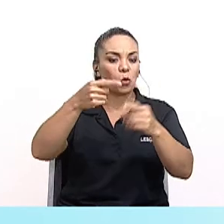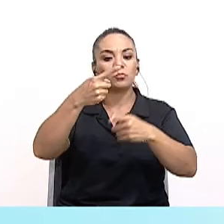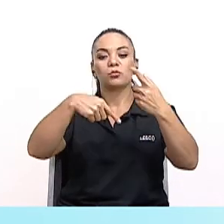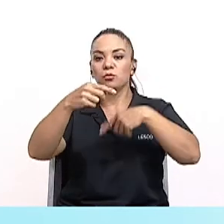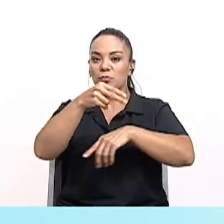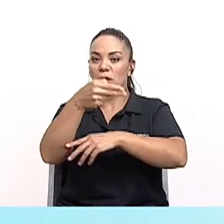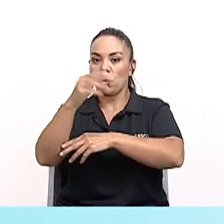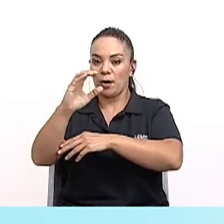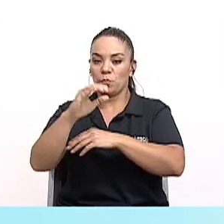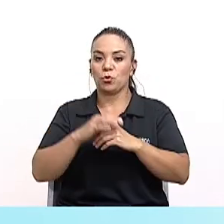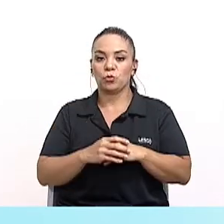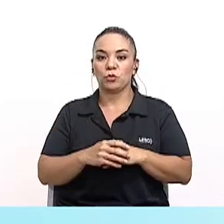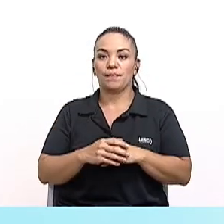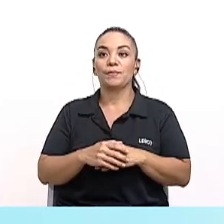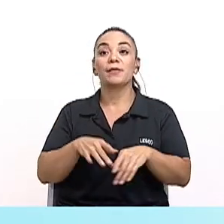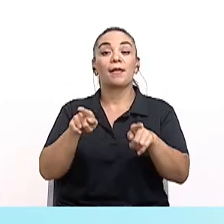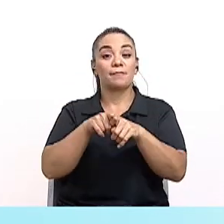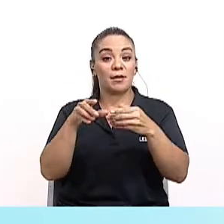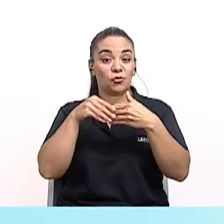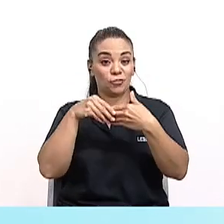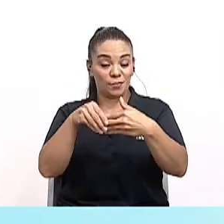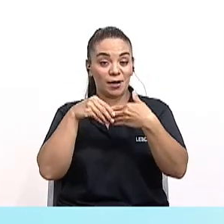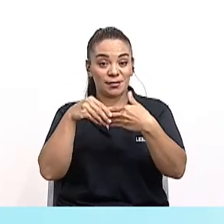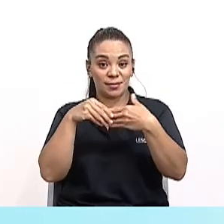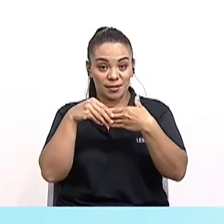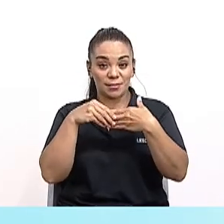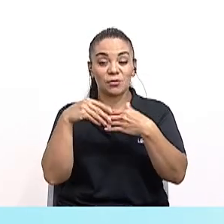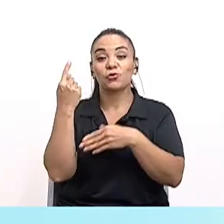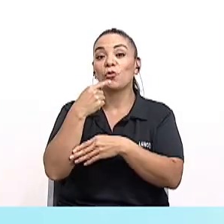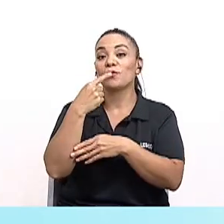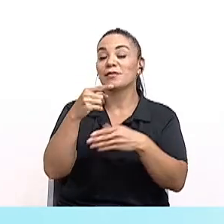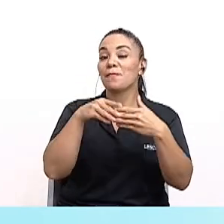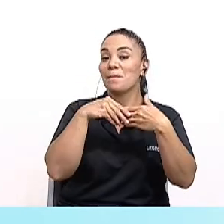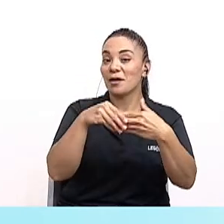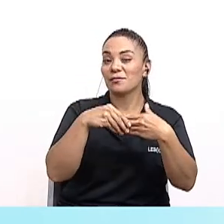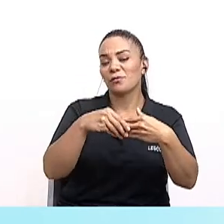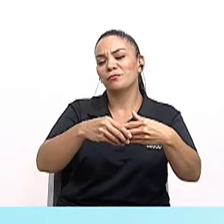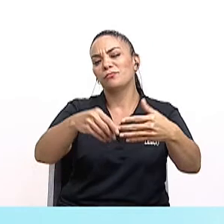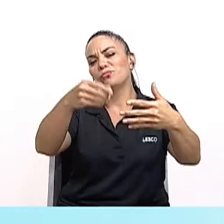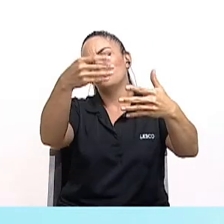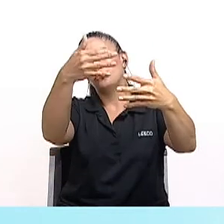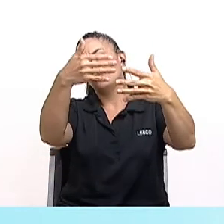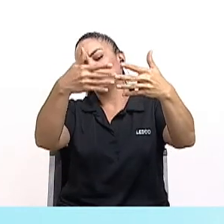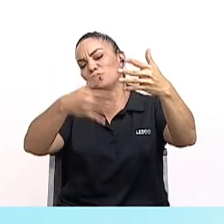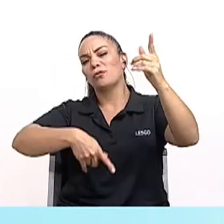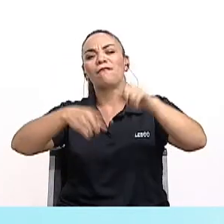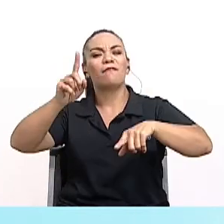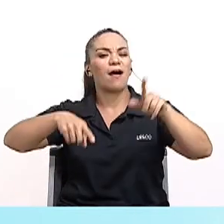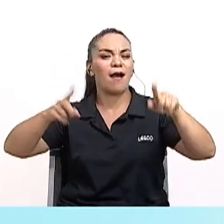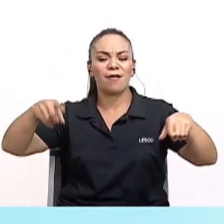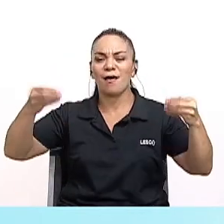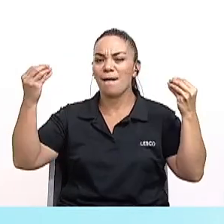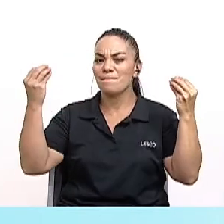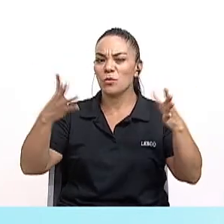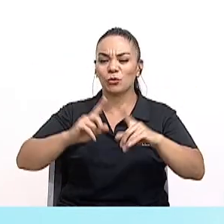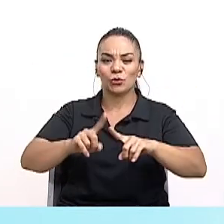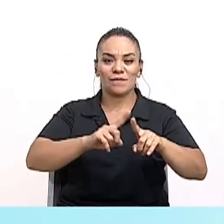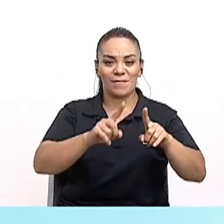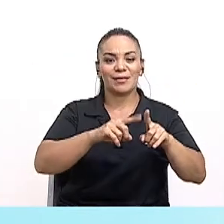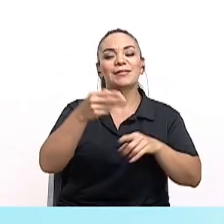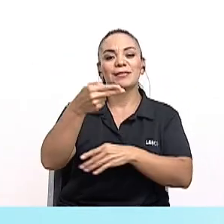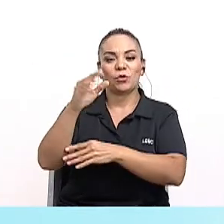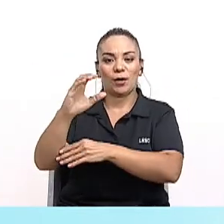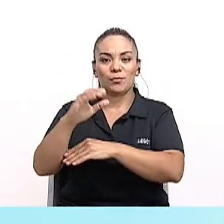hidrocarburos. También los plásticos, y con solamente decir plásticos hay una gran variedad de compuestos que son